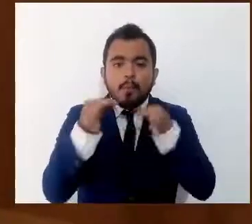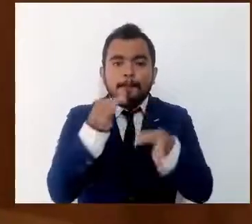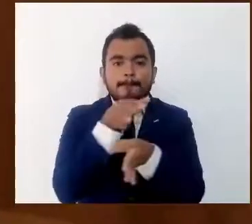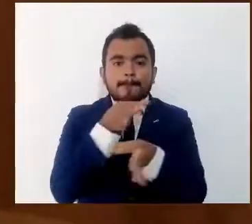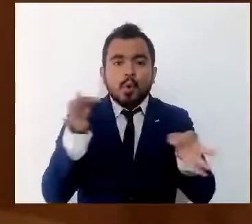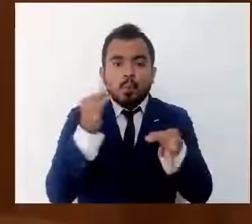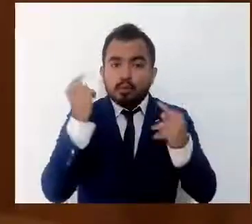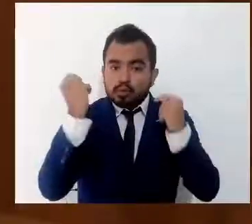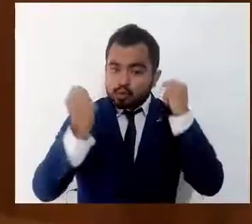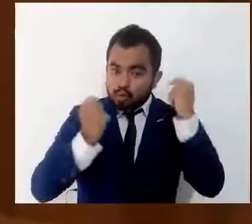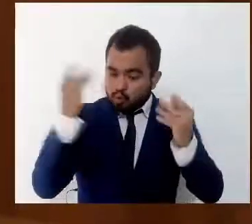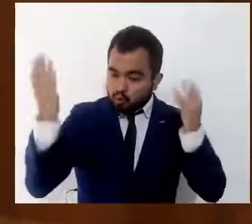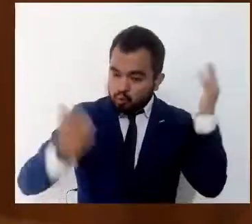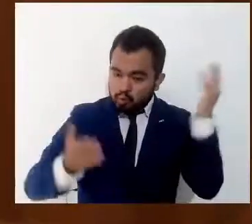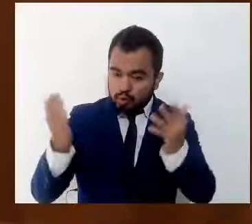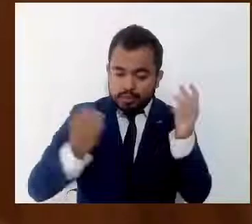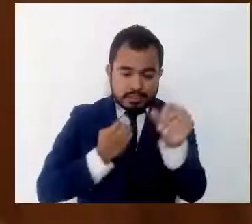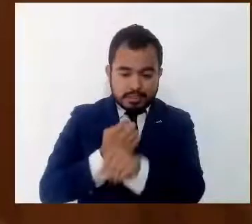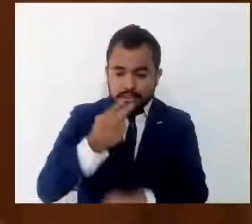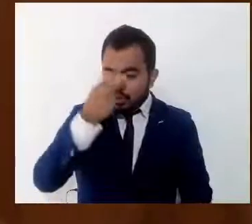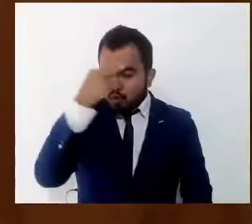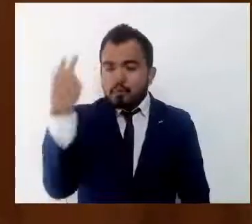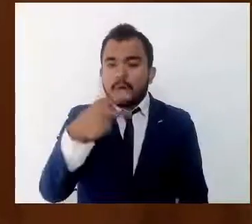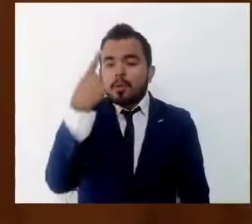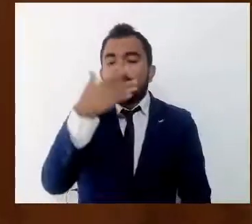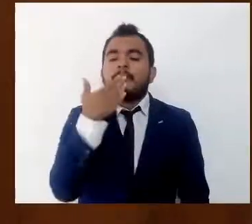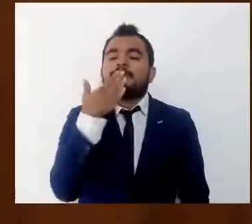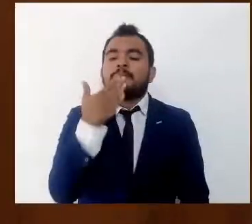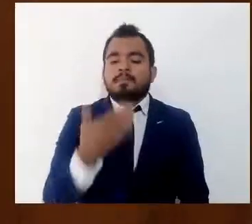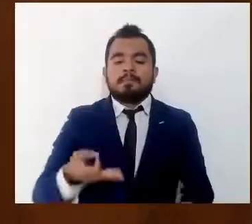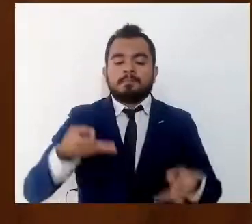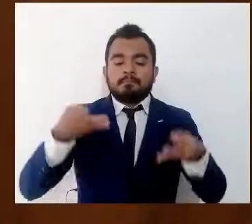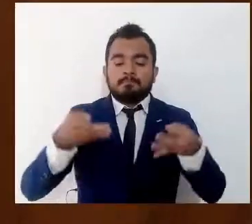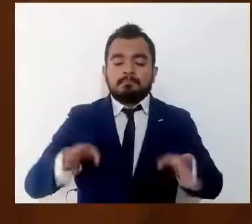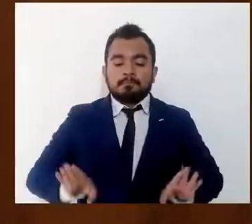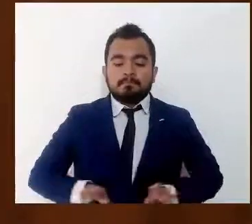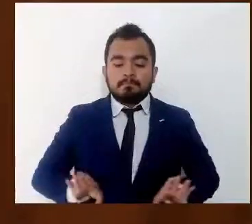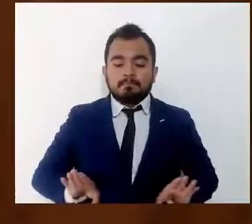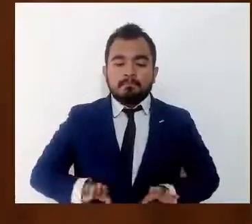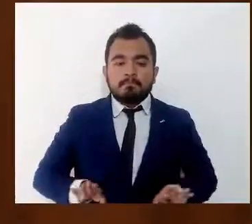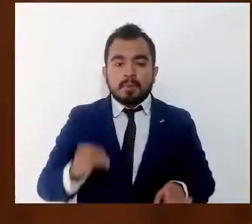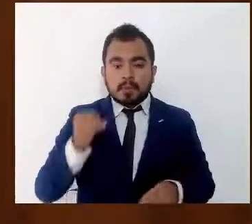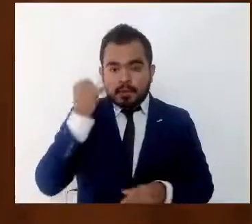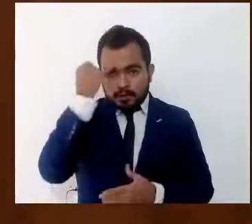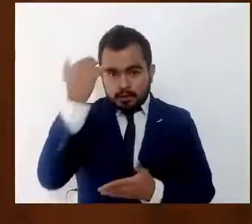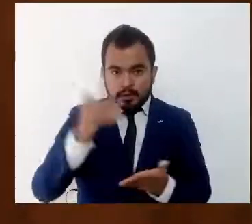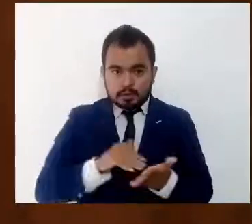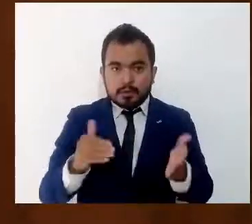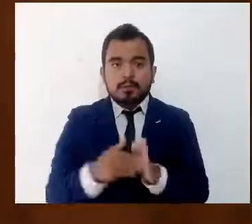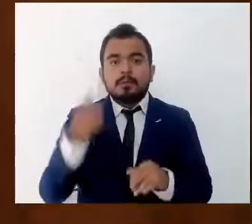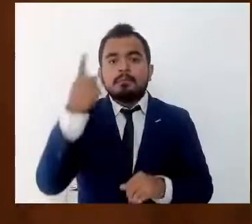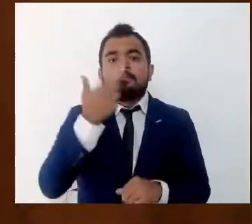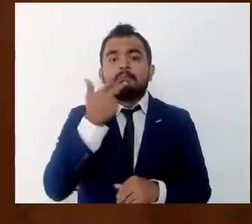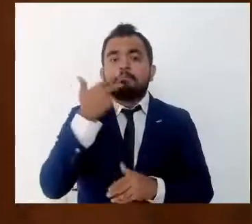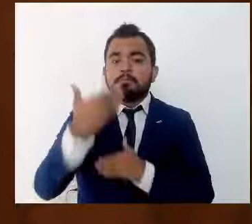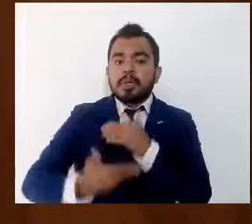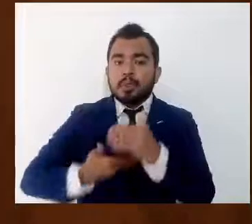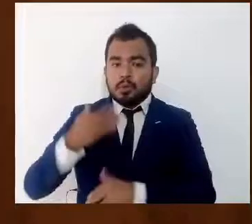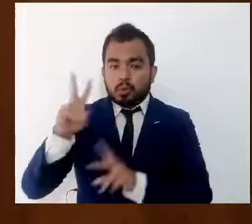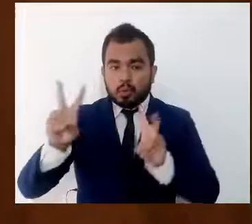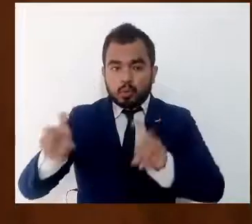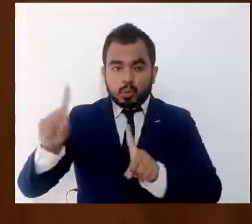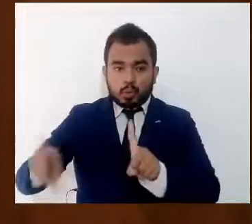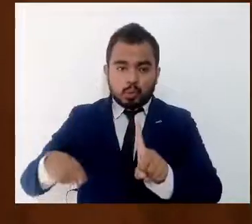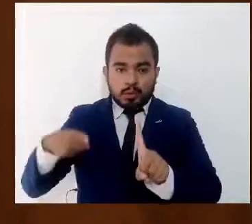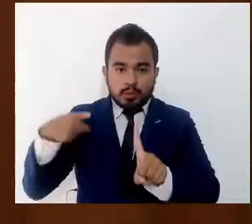tener una adecuada estrategia de crecimiento en esta materia. Segunda, en estos foros se contempla